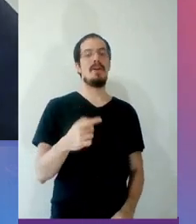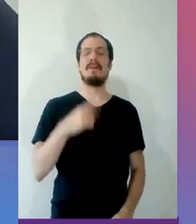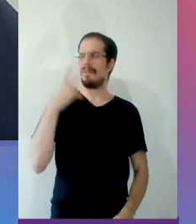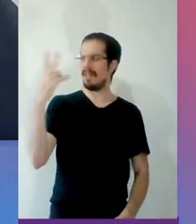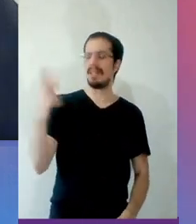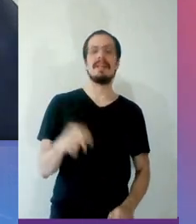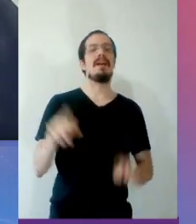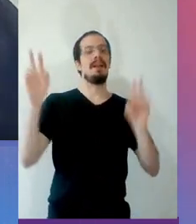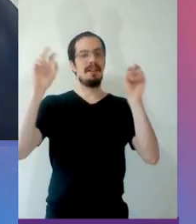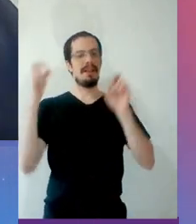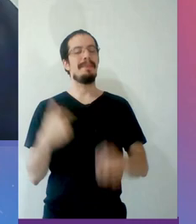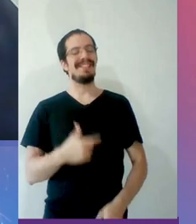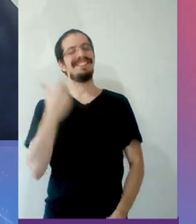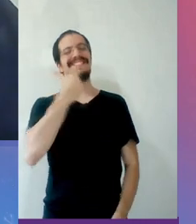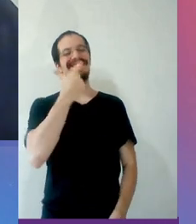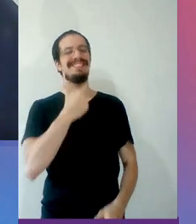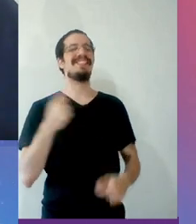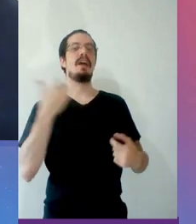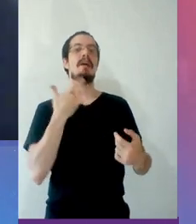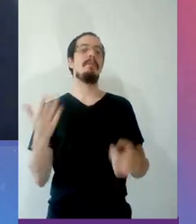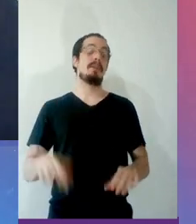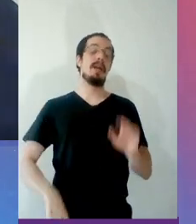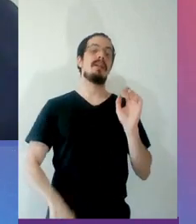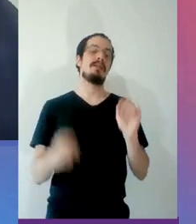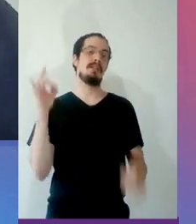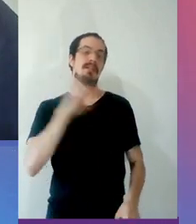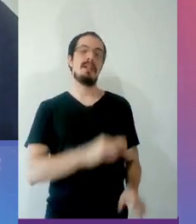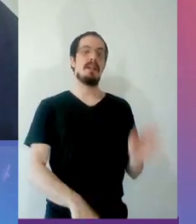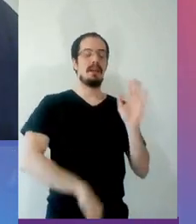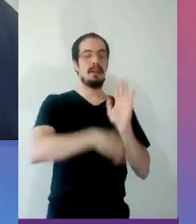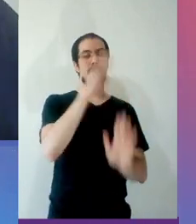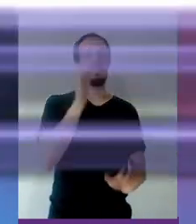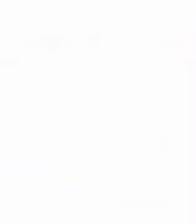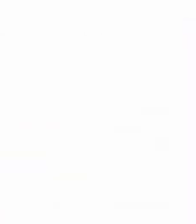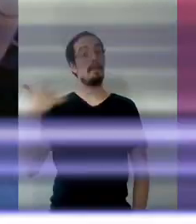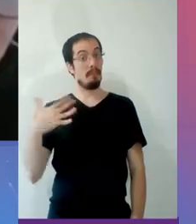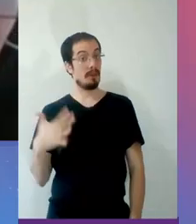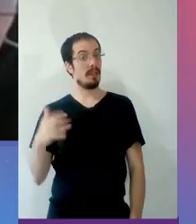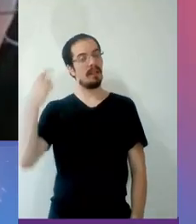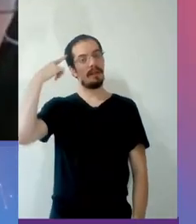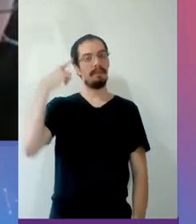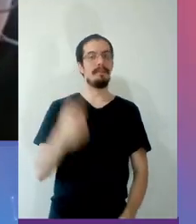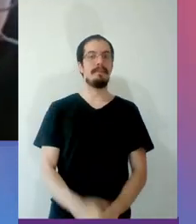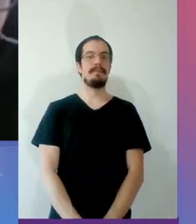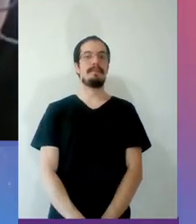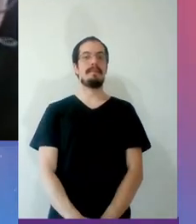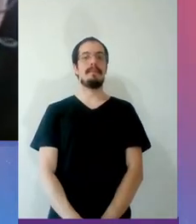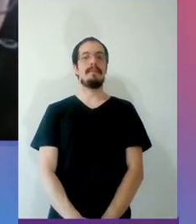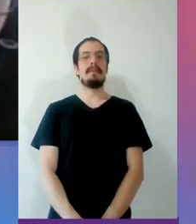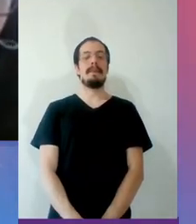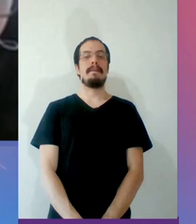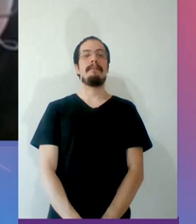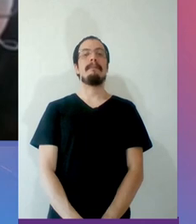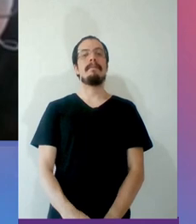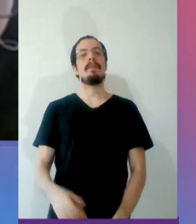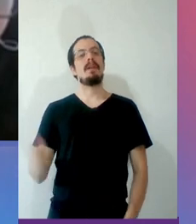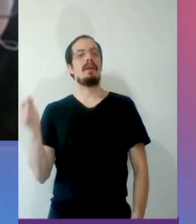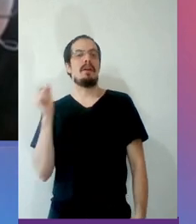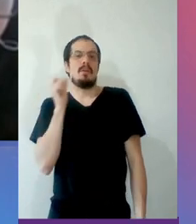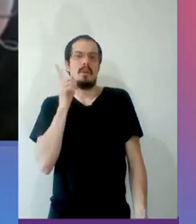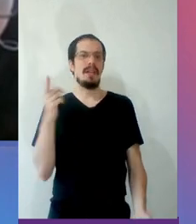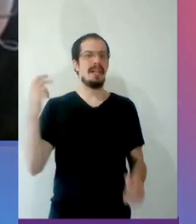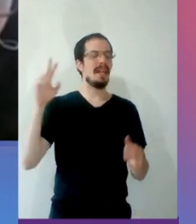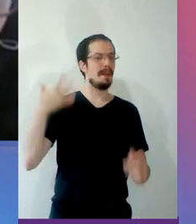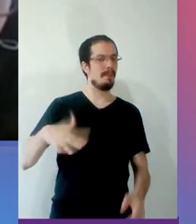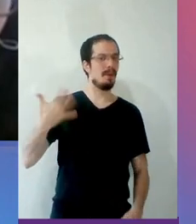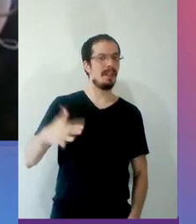Crece y cuando mencionaba la importancia del Chile Crece. Cuán importante sería que también el